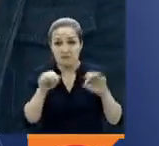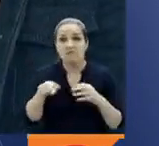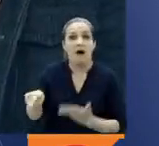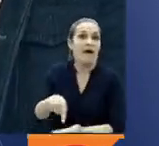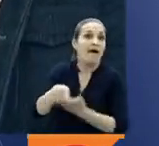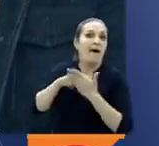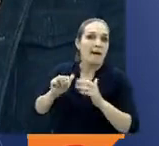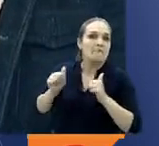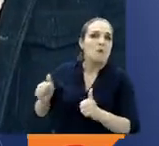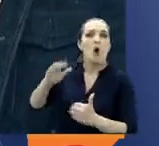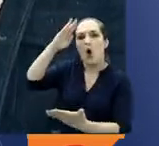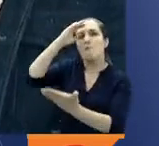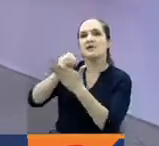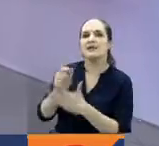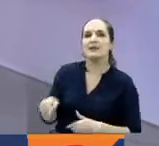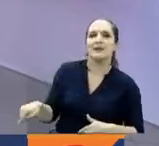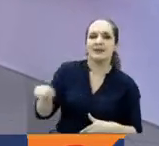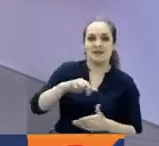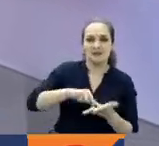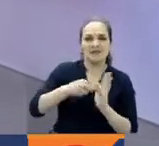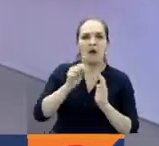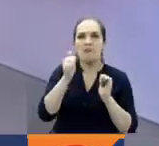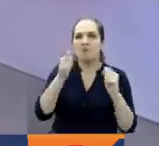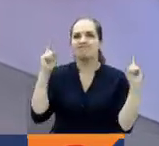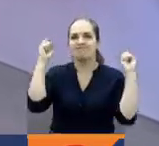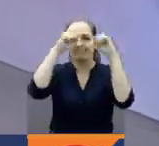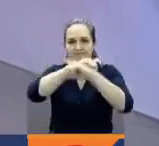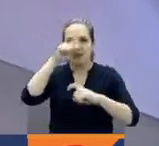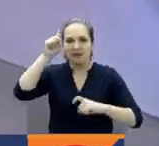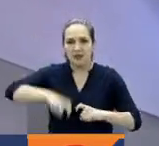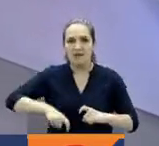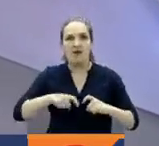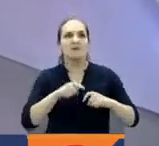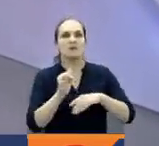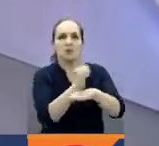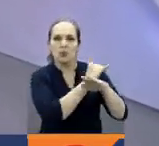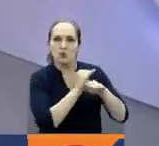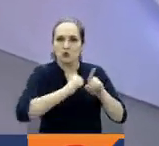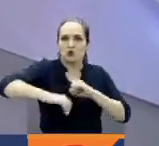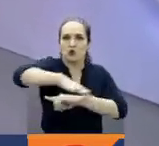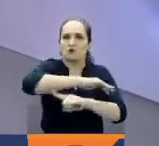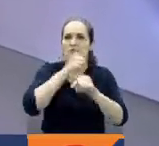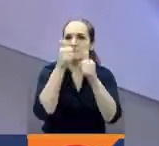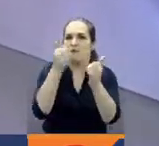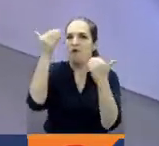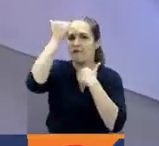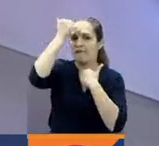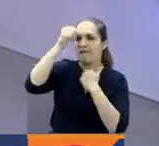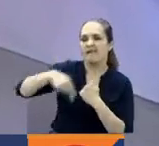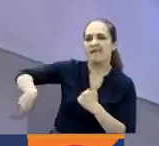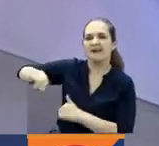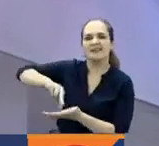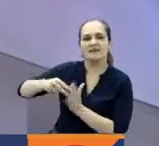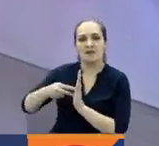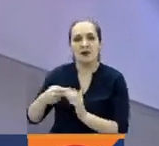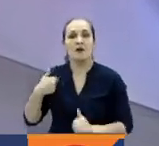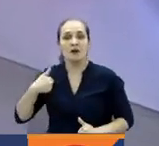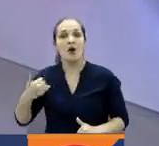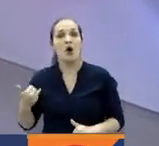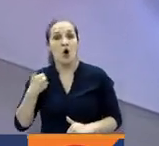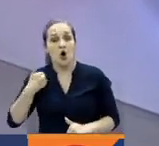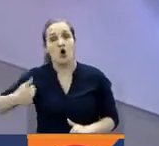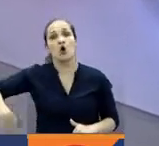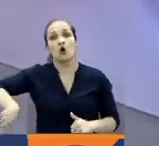también creo que eso es un llamado de atención a todos los estamentos institucionales y a la sociedad en general, de cómo a nosotros, nosotras y nosotros